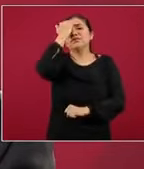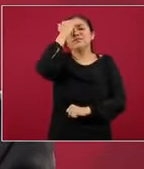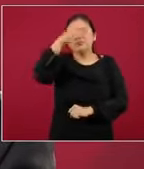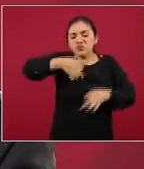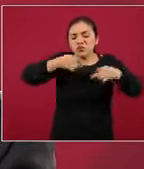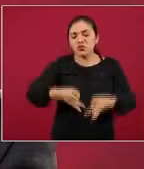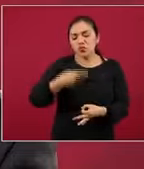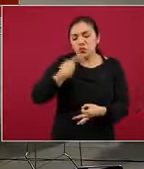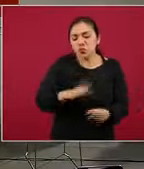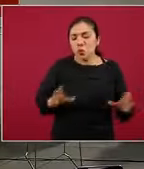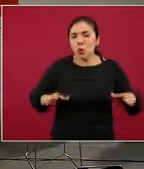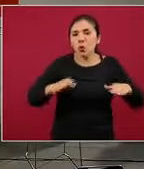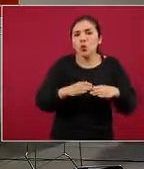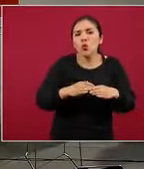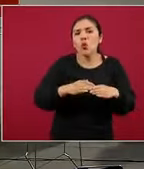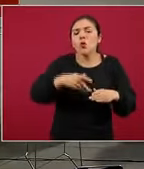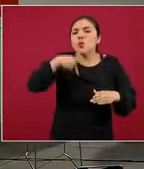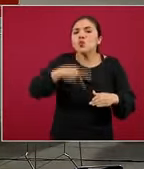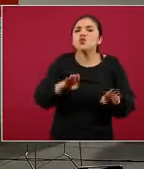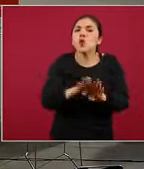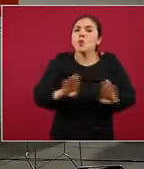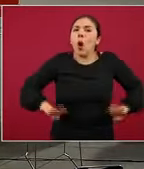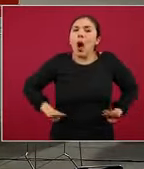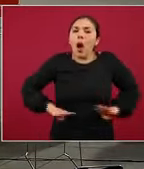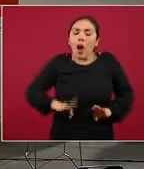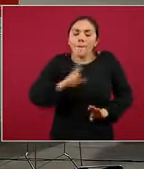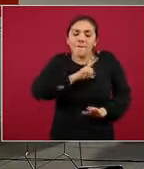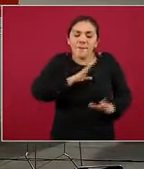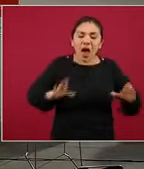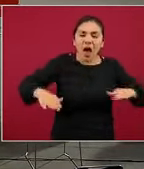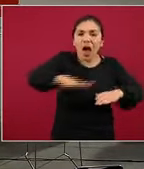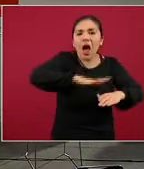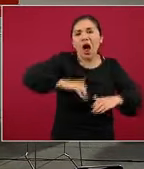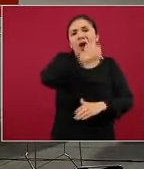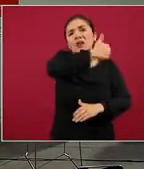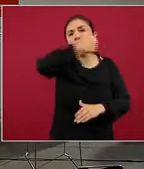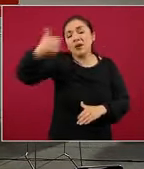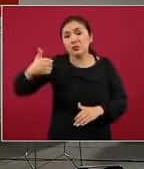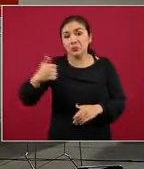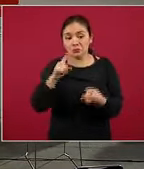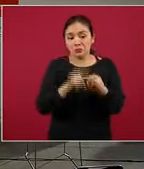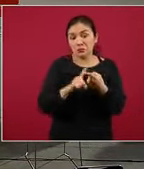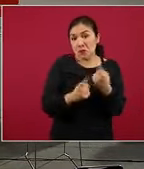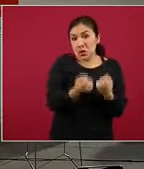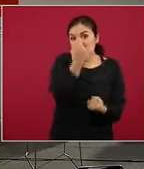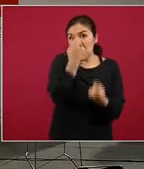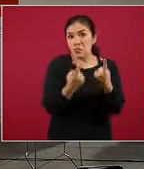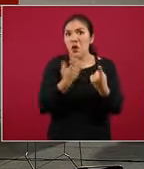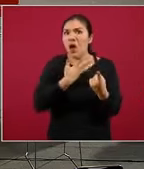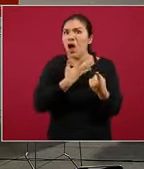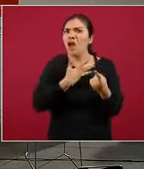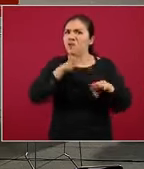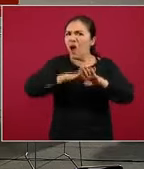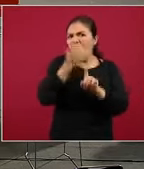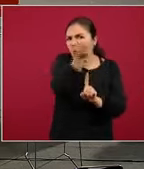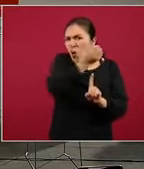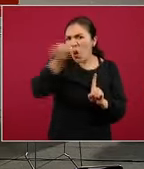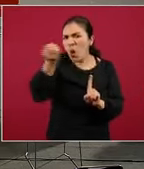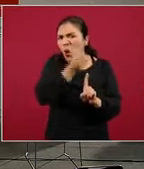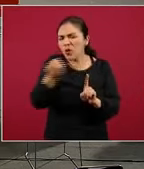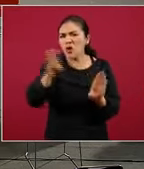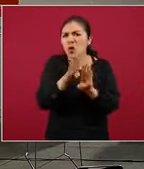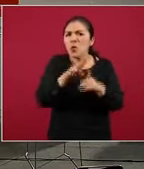nadie los detalles de cómo se comporta su propia sociedad. Hay estados que han tenido esquemas muy estructurados